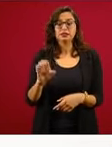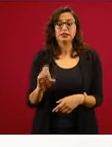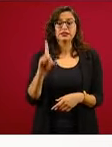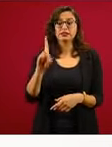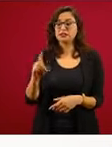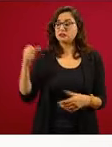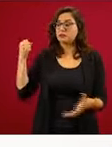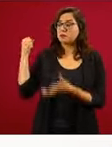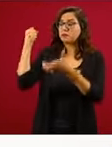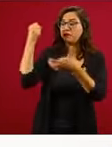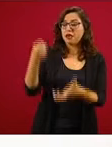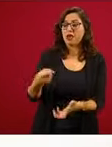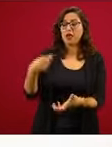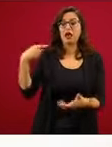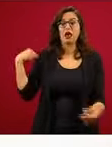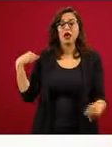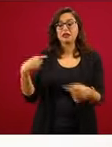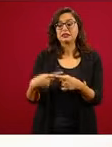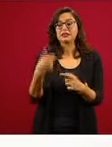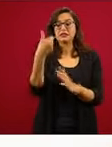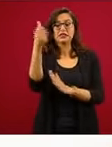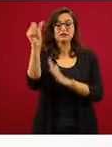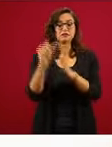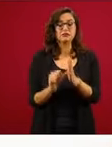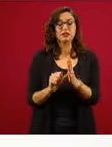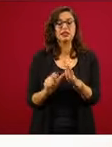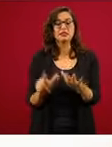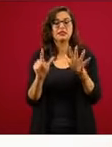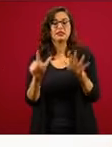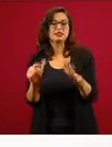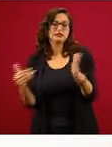primer semestre del año llegó a